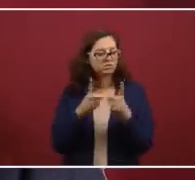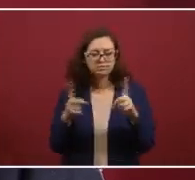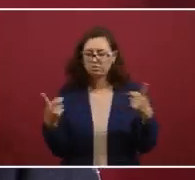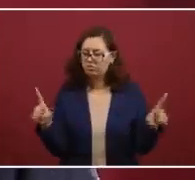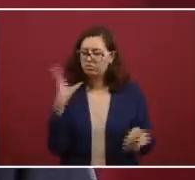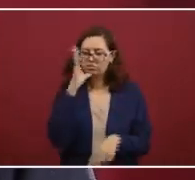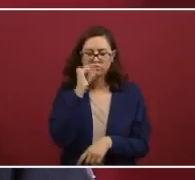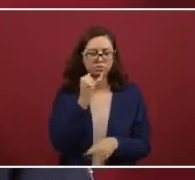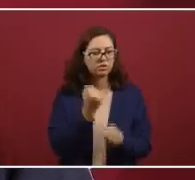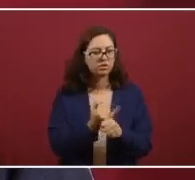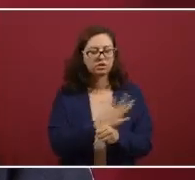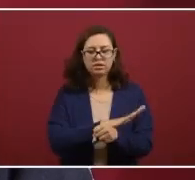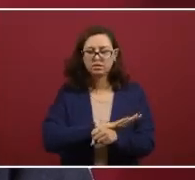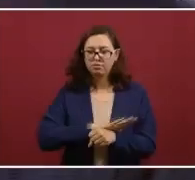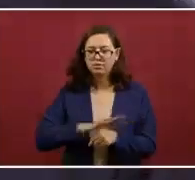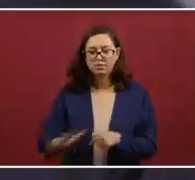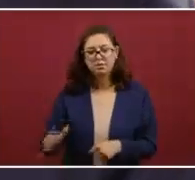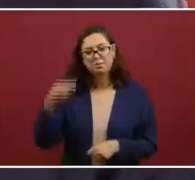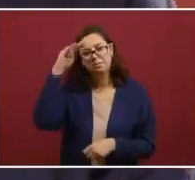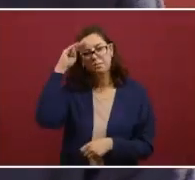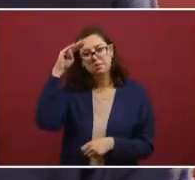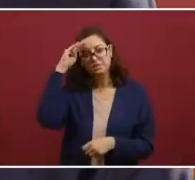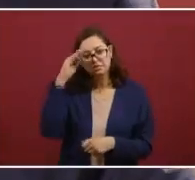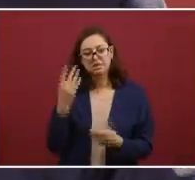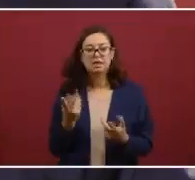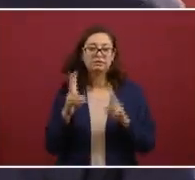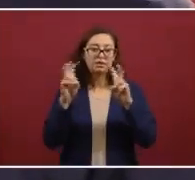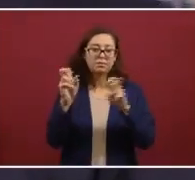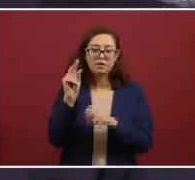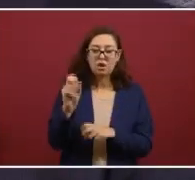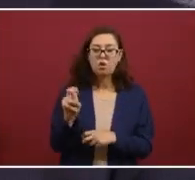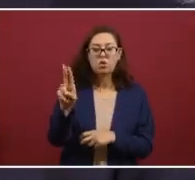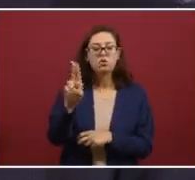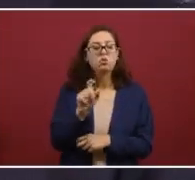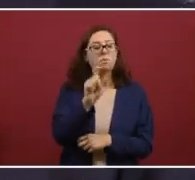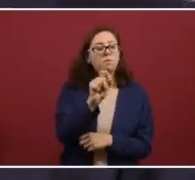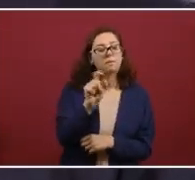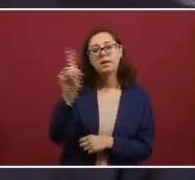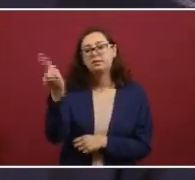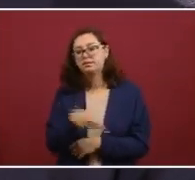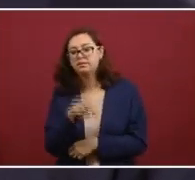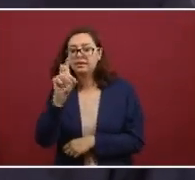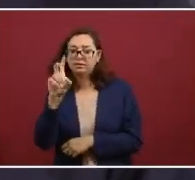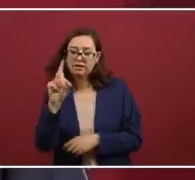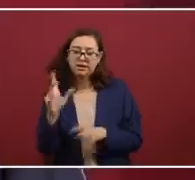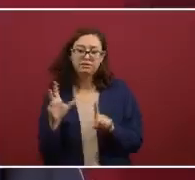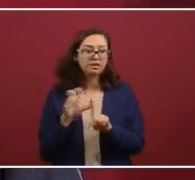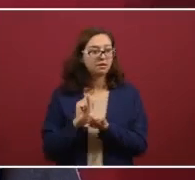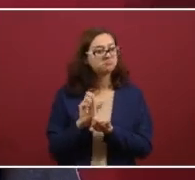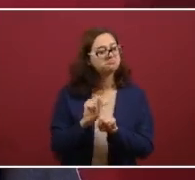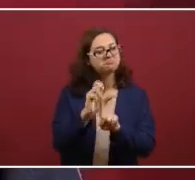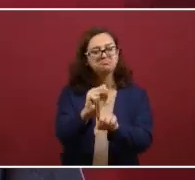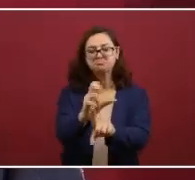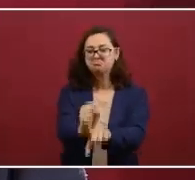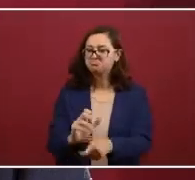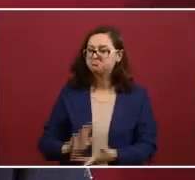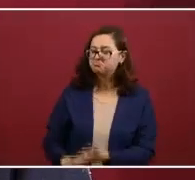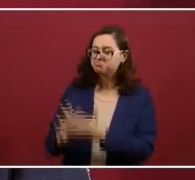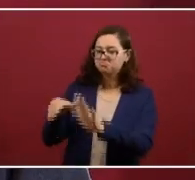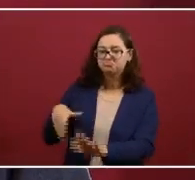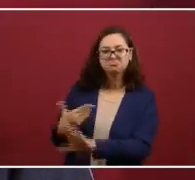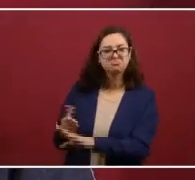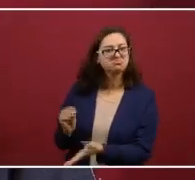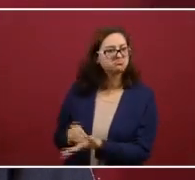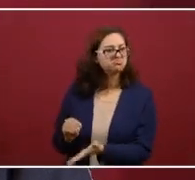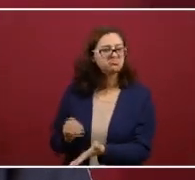imposible pensar en la implementación de la Agenda 2030 y un mundo más justo si nos afrontamos este problema de violencia y de